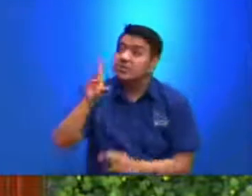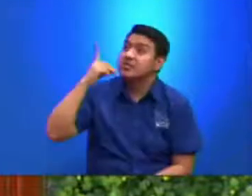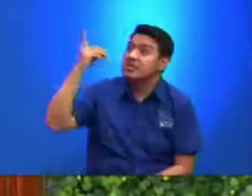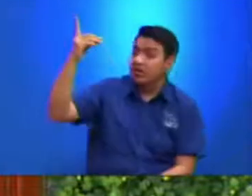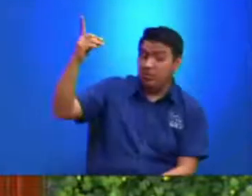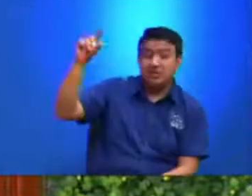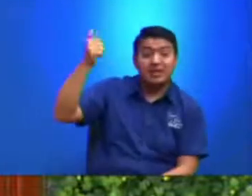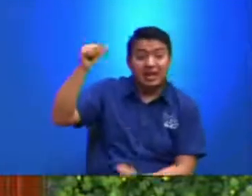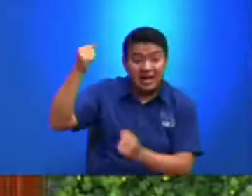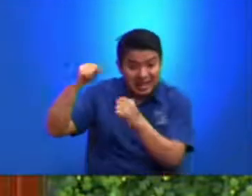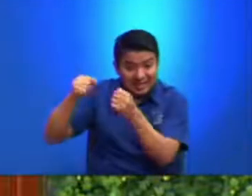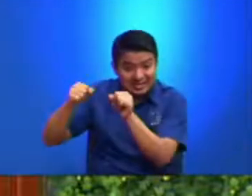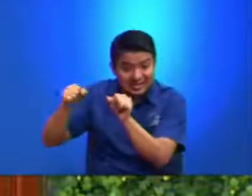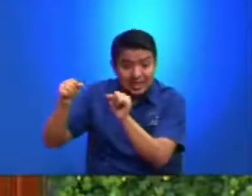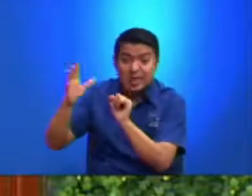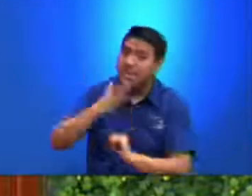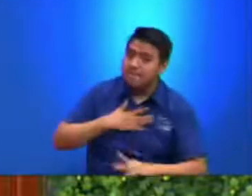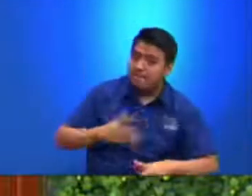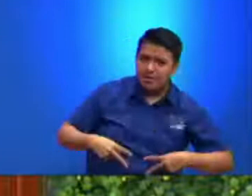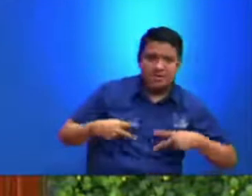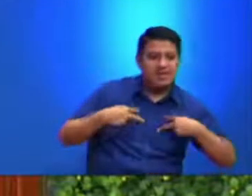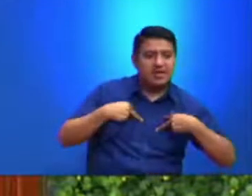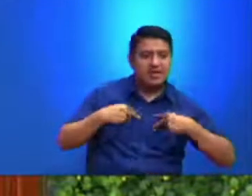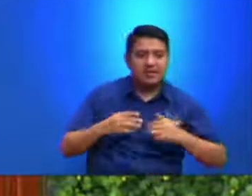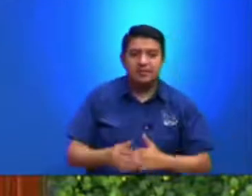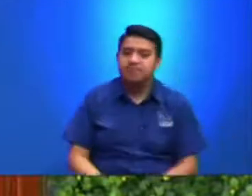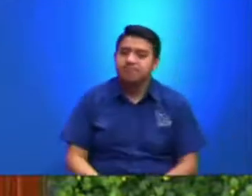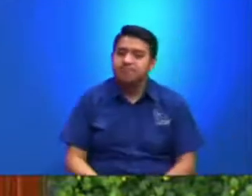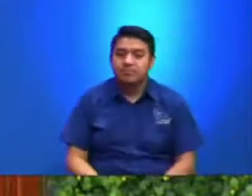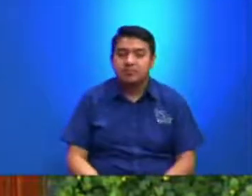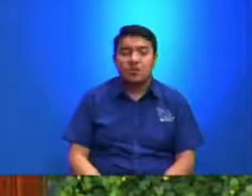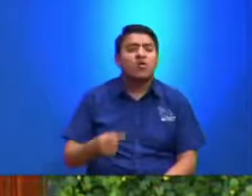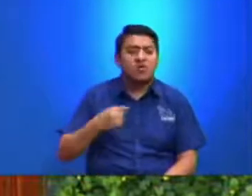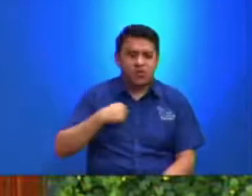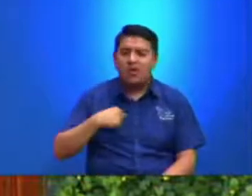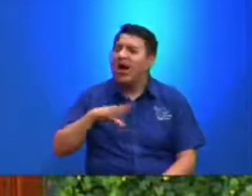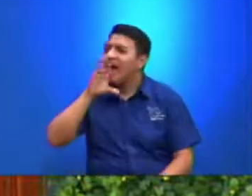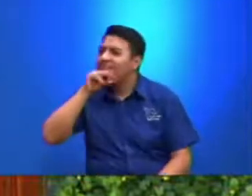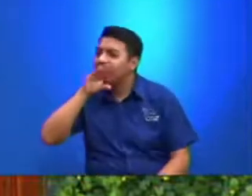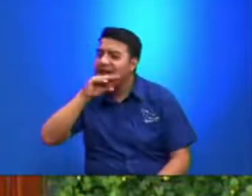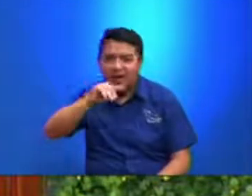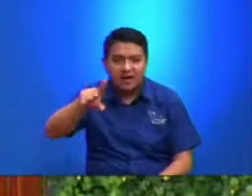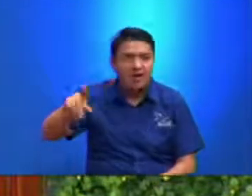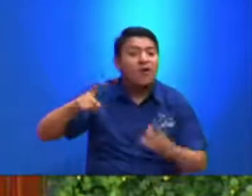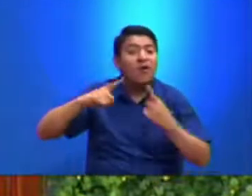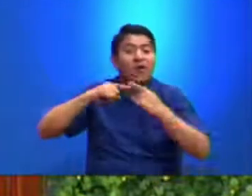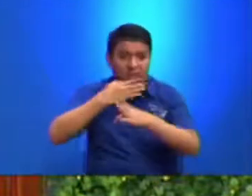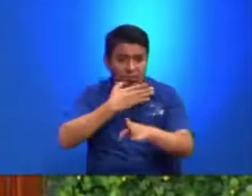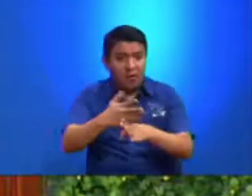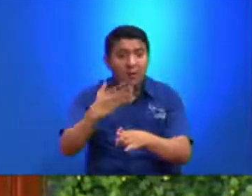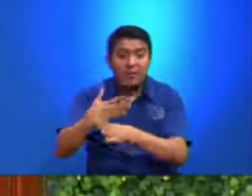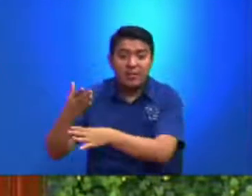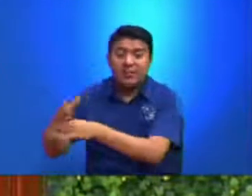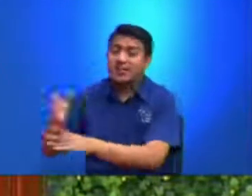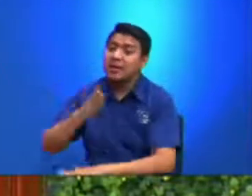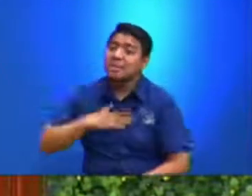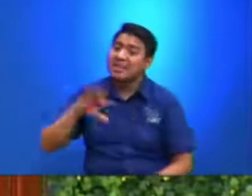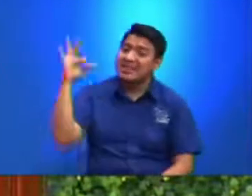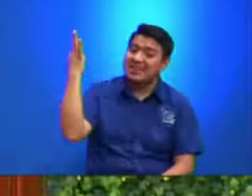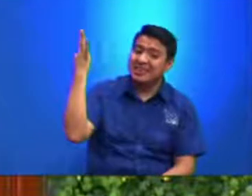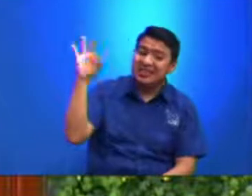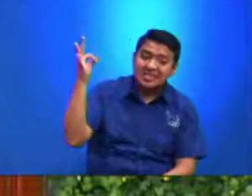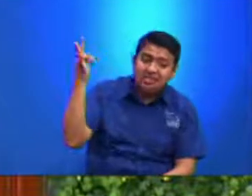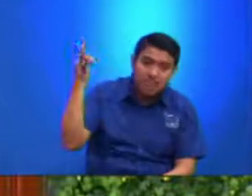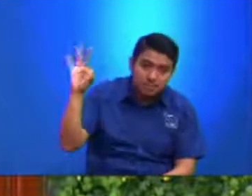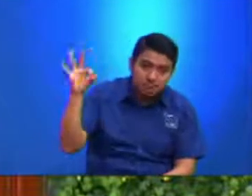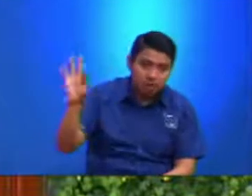un hermano, amigo mío, pastor, que puso una foto de su familia, y yo ya sabía el milagro